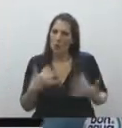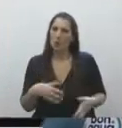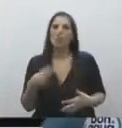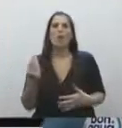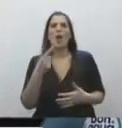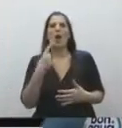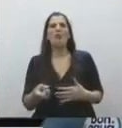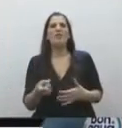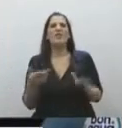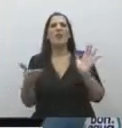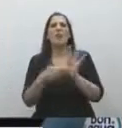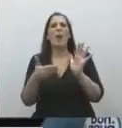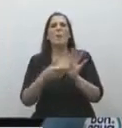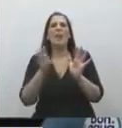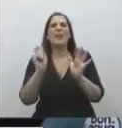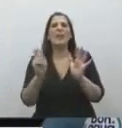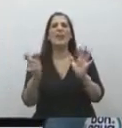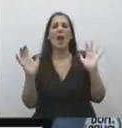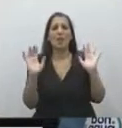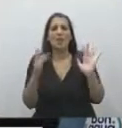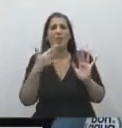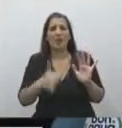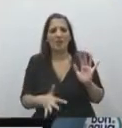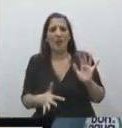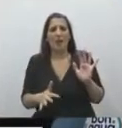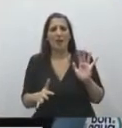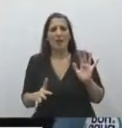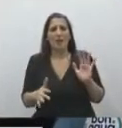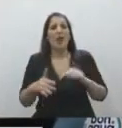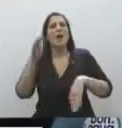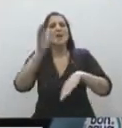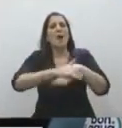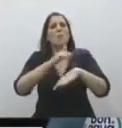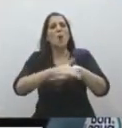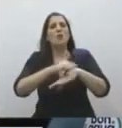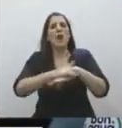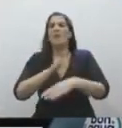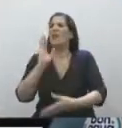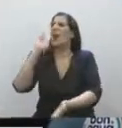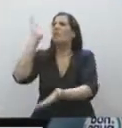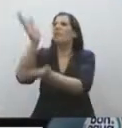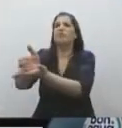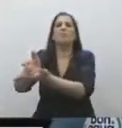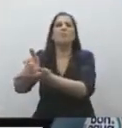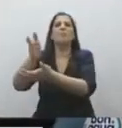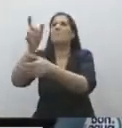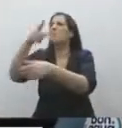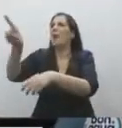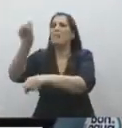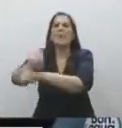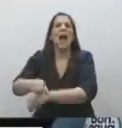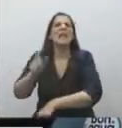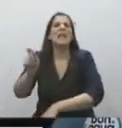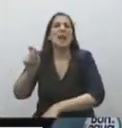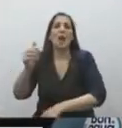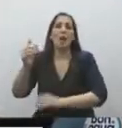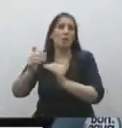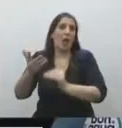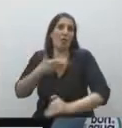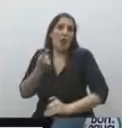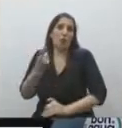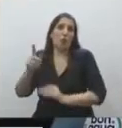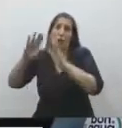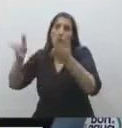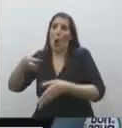mucha gente que nos dio letra, que nos instruyó, que nos ayudó, y sobre todo la gente en la calle, que me parece que fue